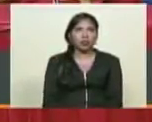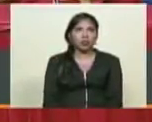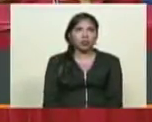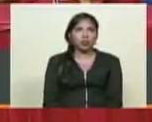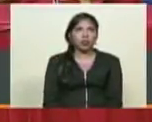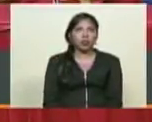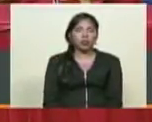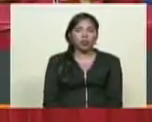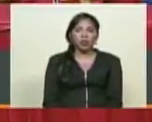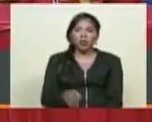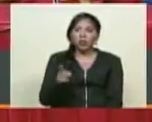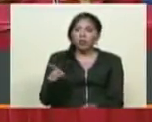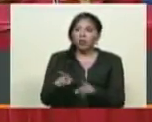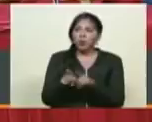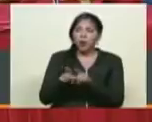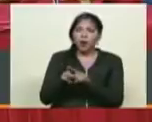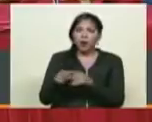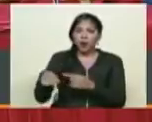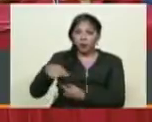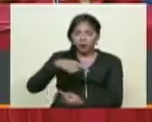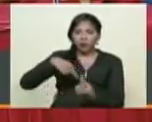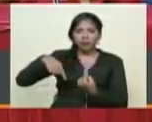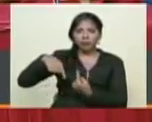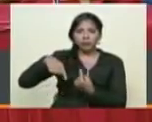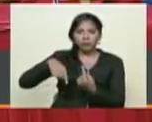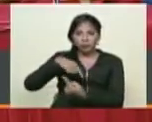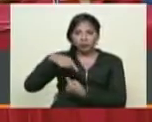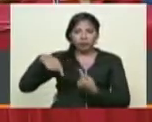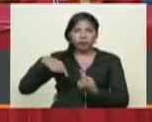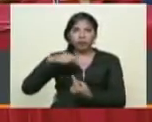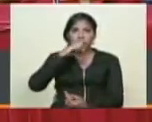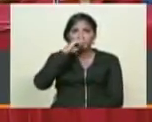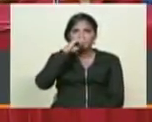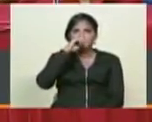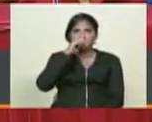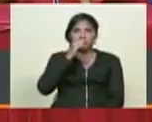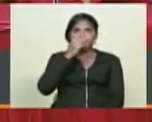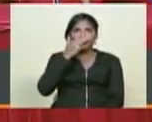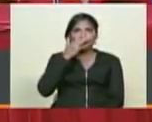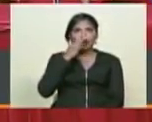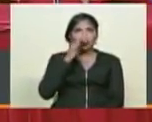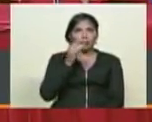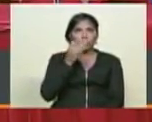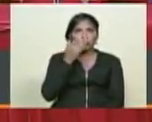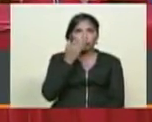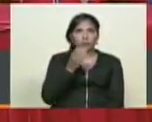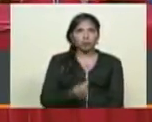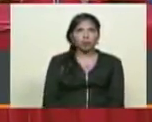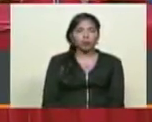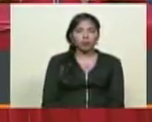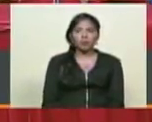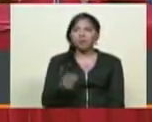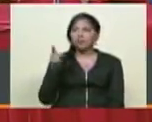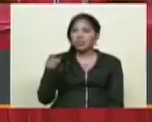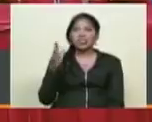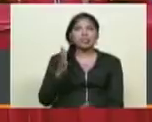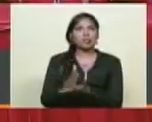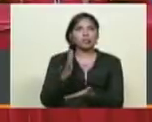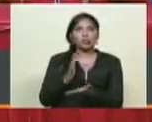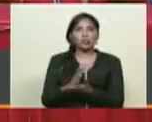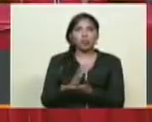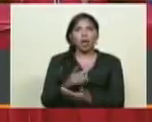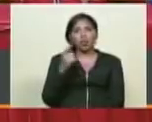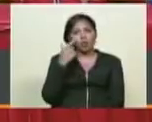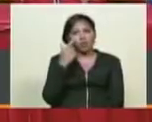ellos. Mañana vuelve a haber elecciones, veremos la posición que ellos tienen y seguirán siendo ellos los que alquilan. Tú no ves que había alcaldes